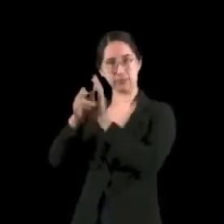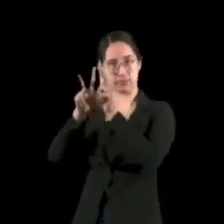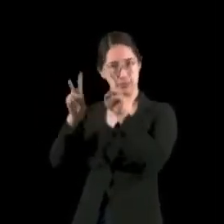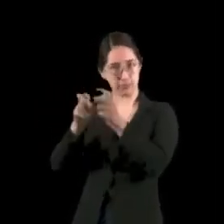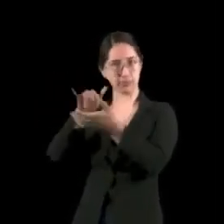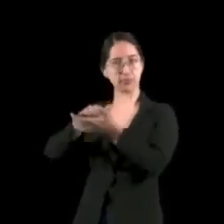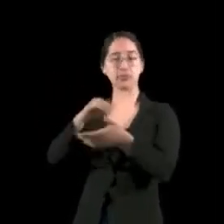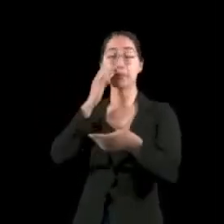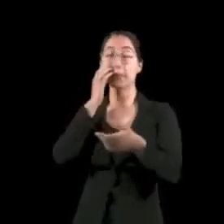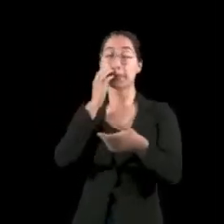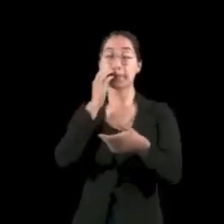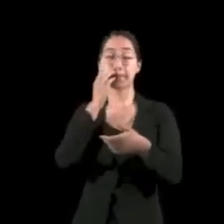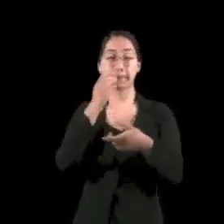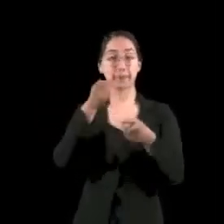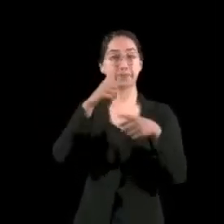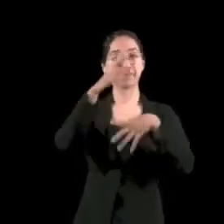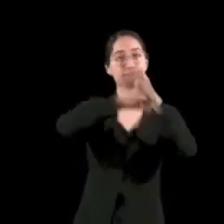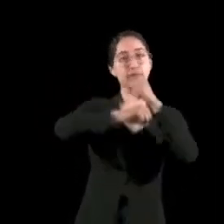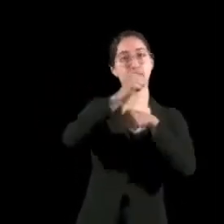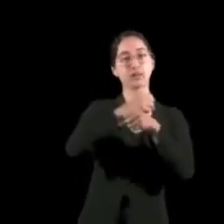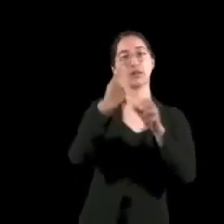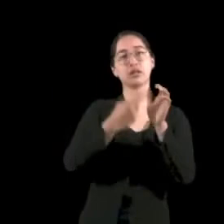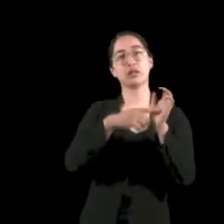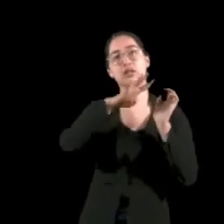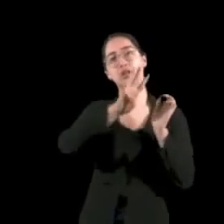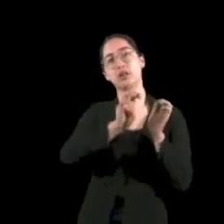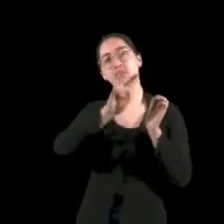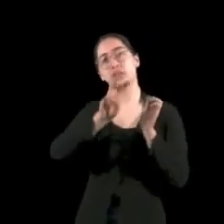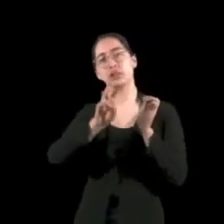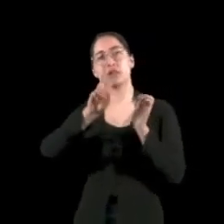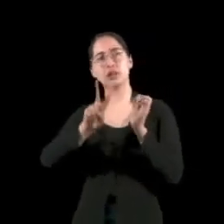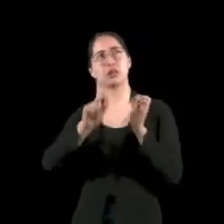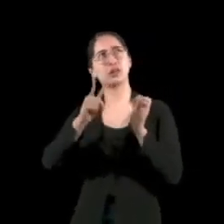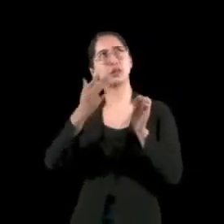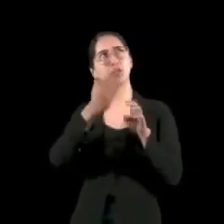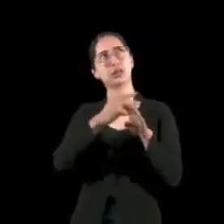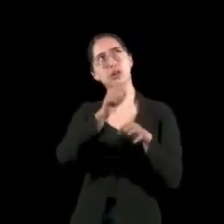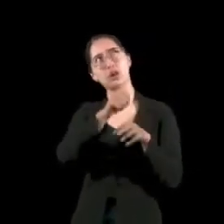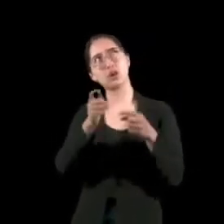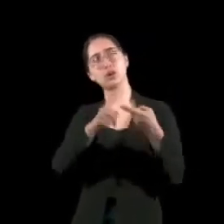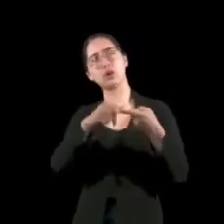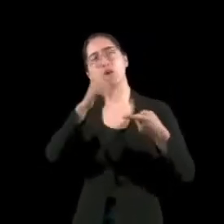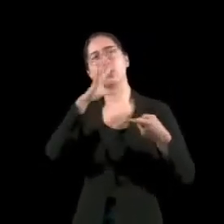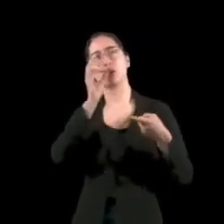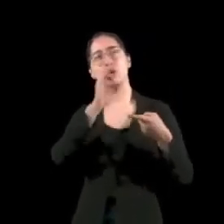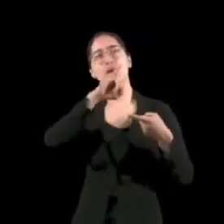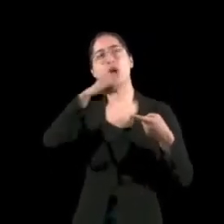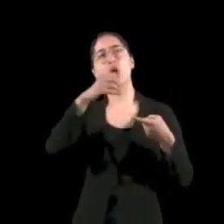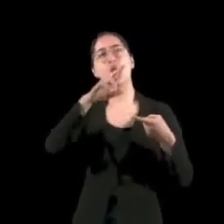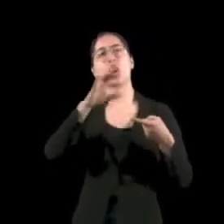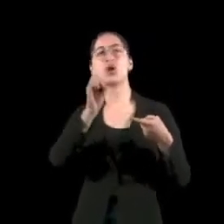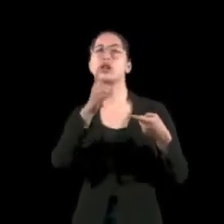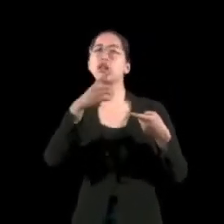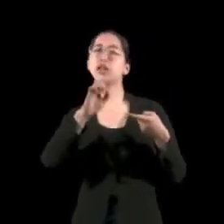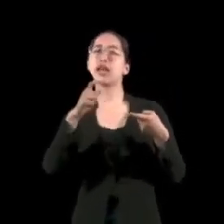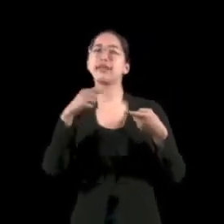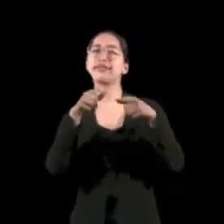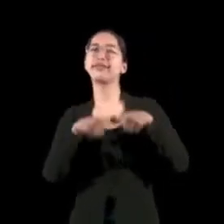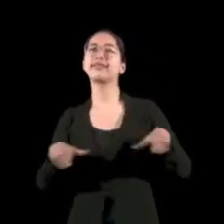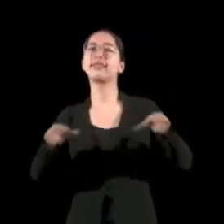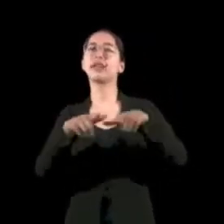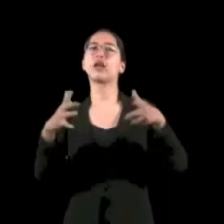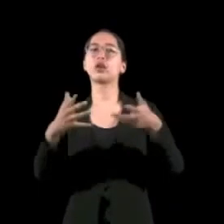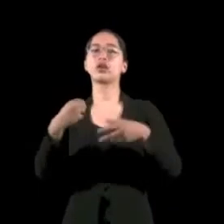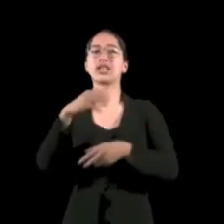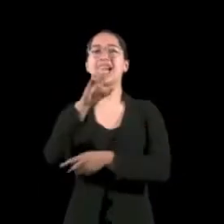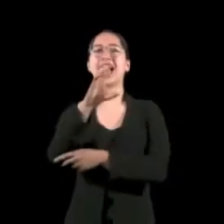enviaron con Jorge Briceño, el Mono Jojoy, al Caguán, a resolver